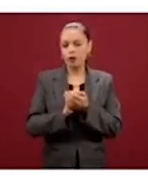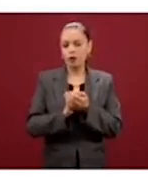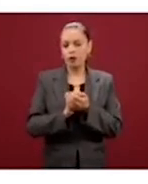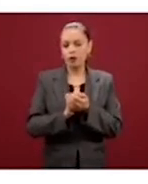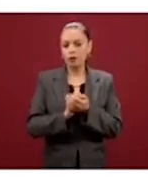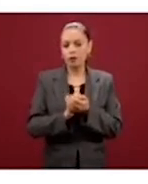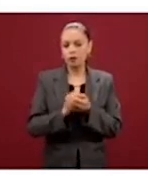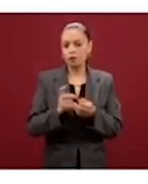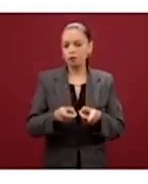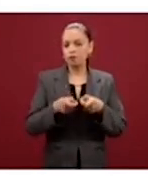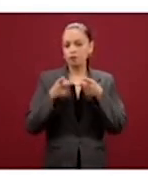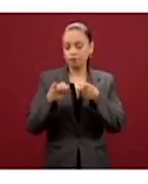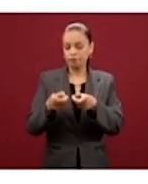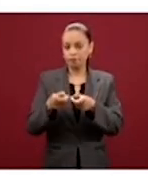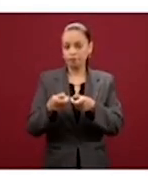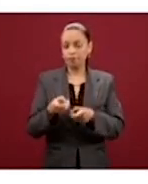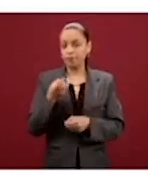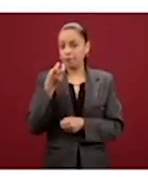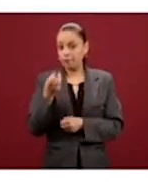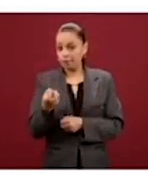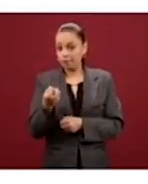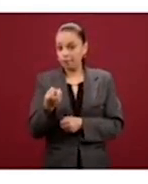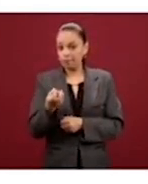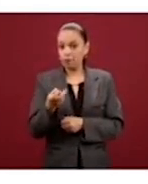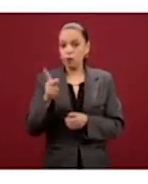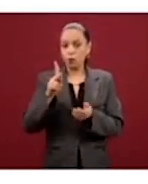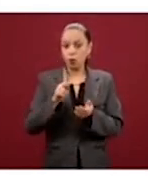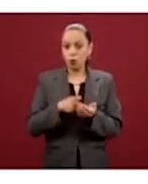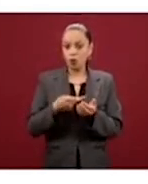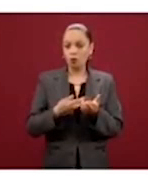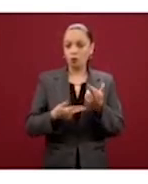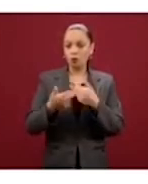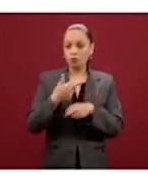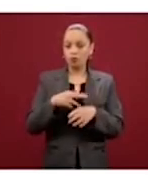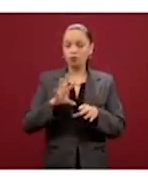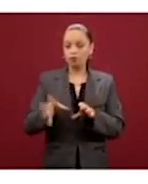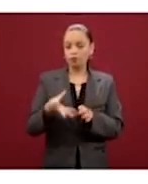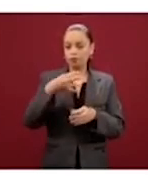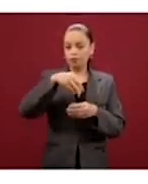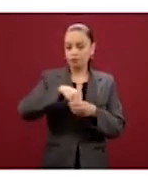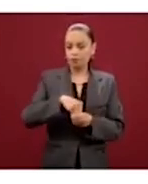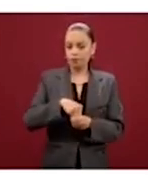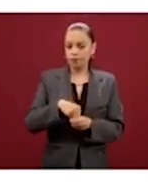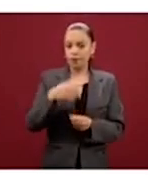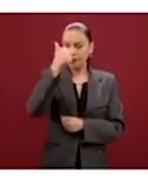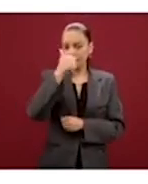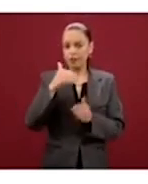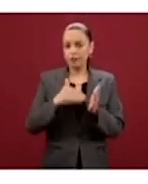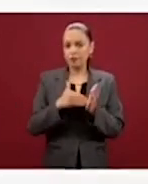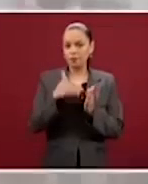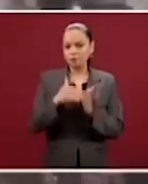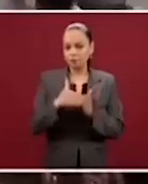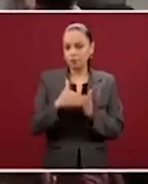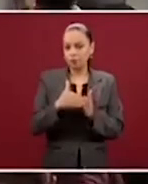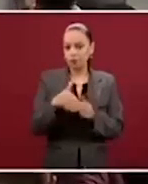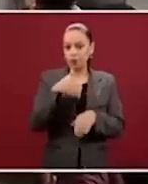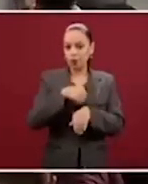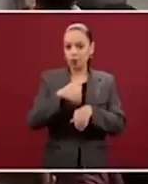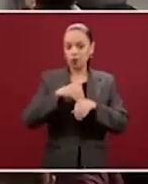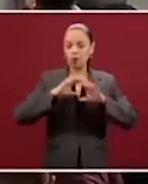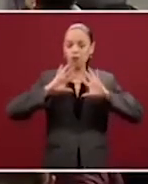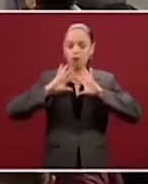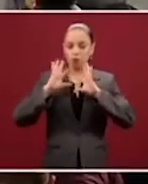Para este sorteo no se aplica el reintegro en forma general, porque son 6 millones de números totalmente.